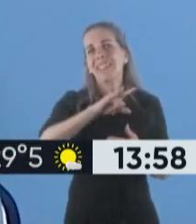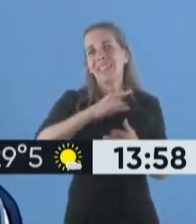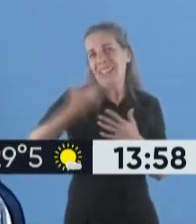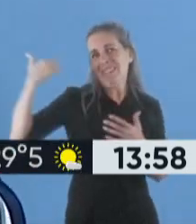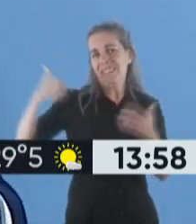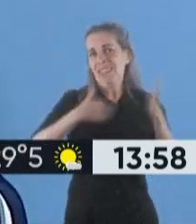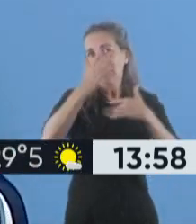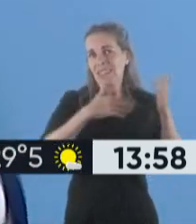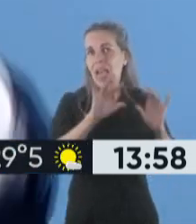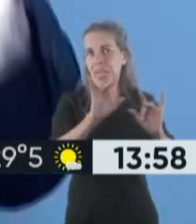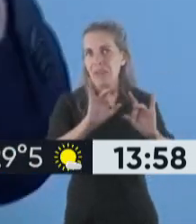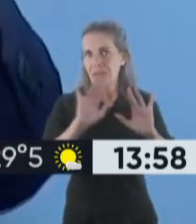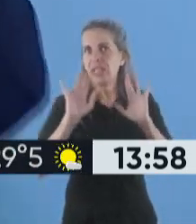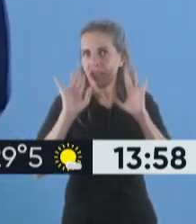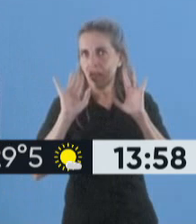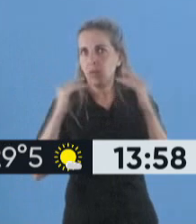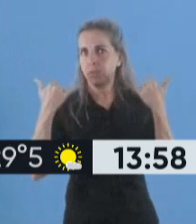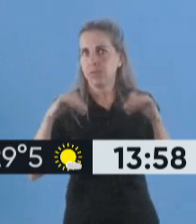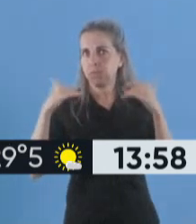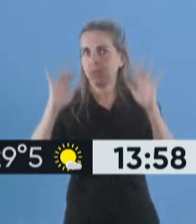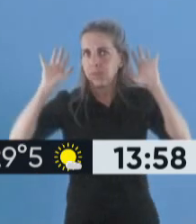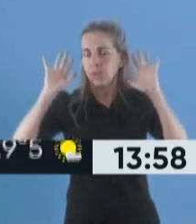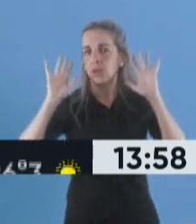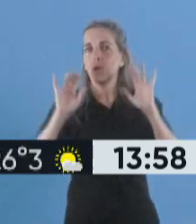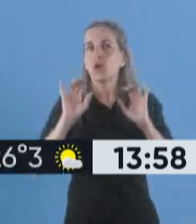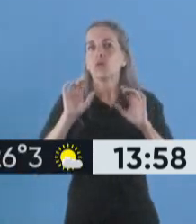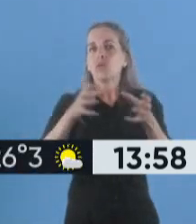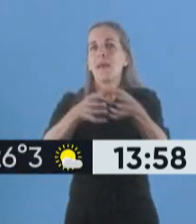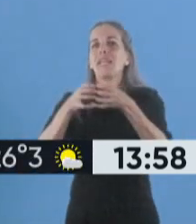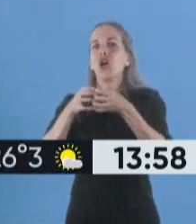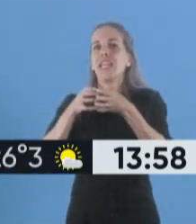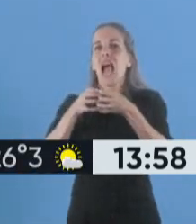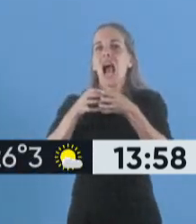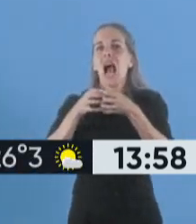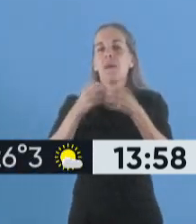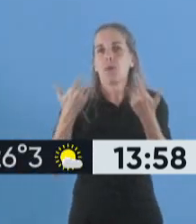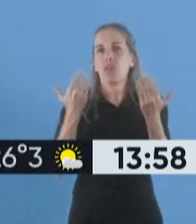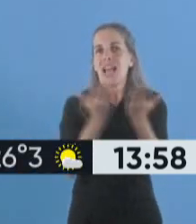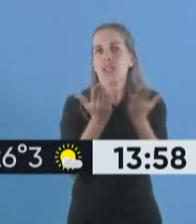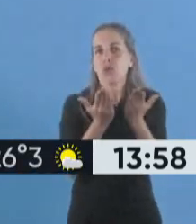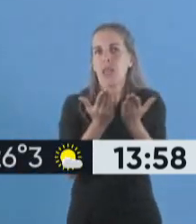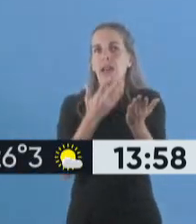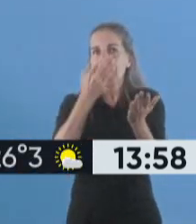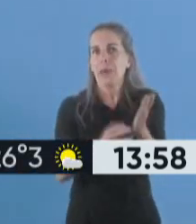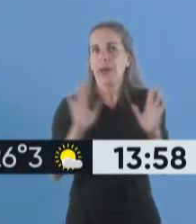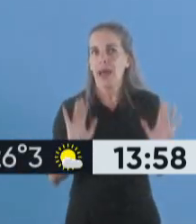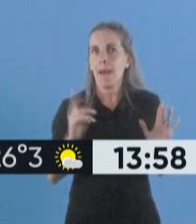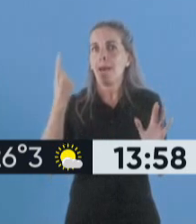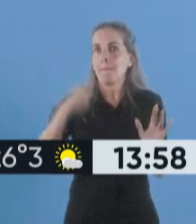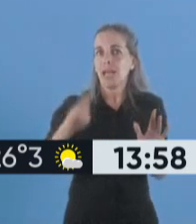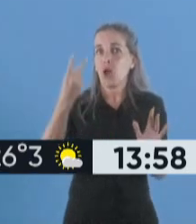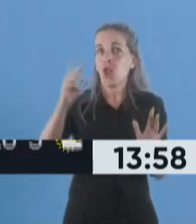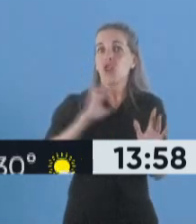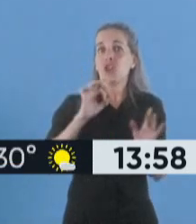complejo. Y a eso accedía una élite. Esa es la realidad. Pero 200